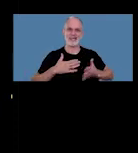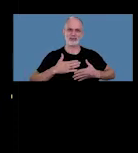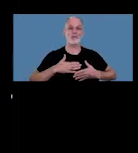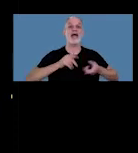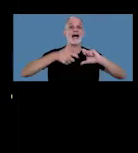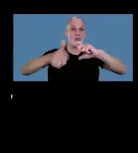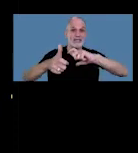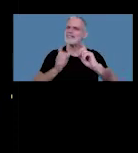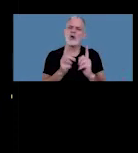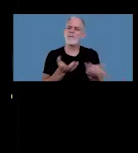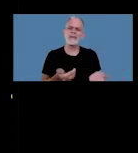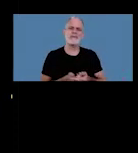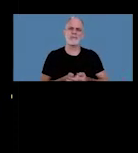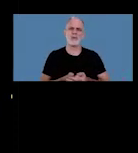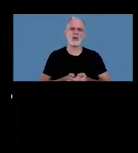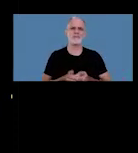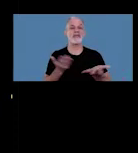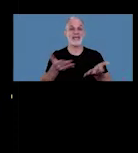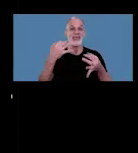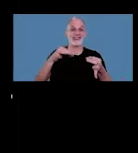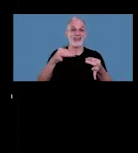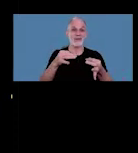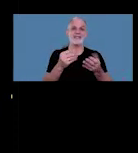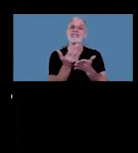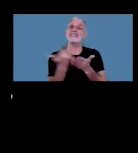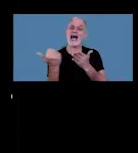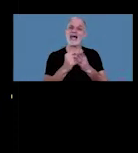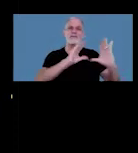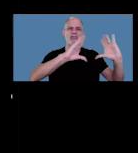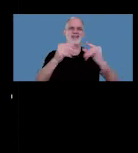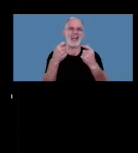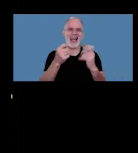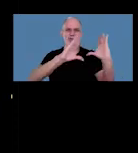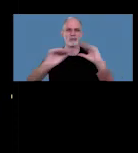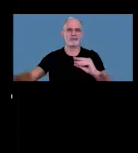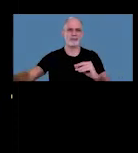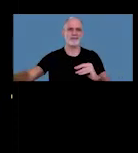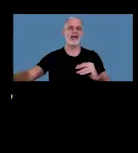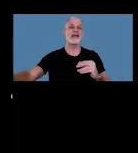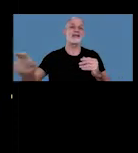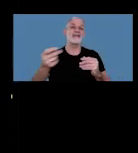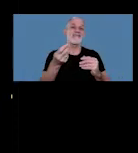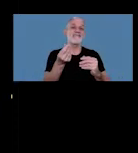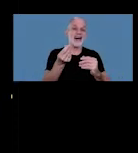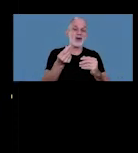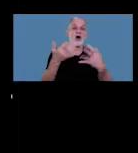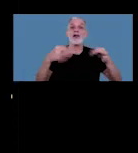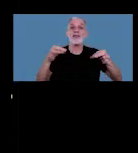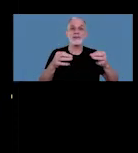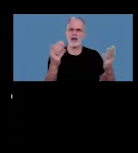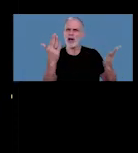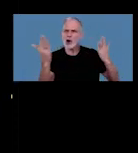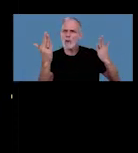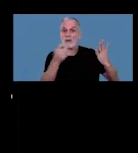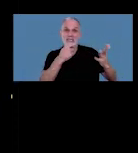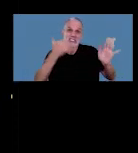actualización, y se le va a detraer la amortización. Este valor debe ser comparado en caso